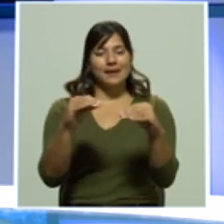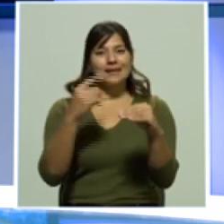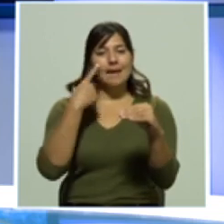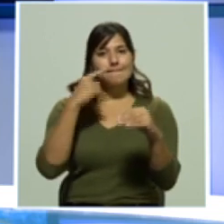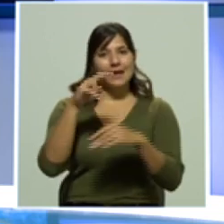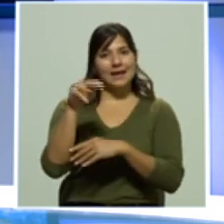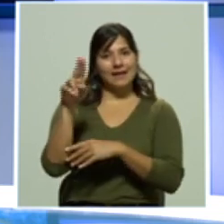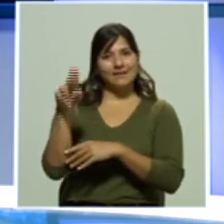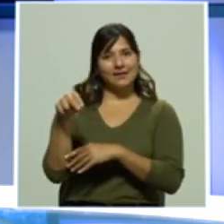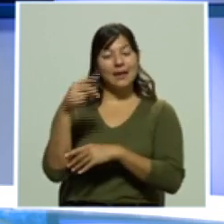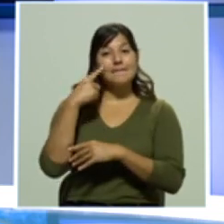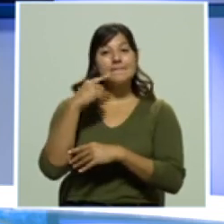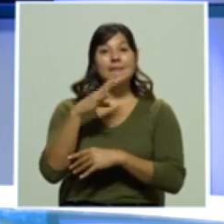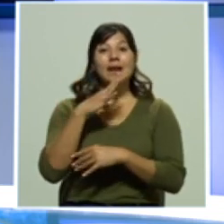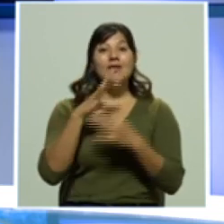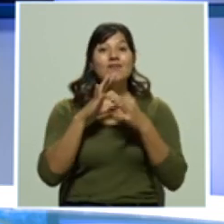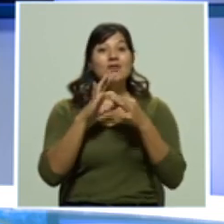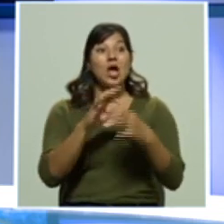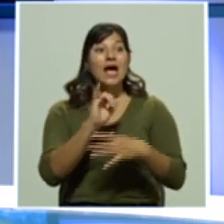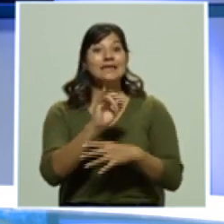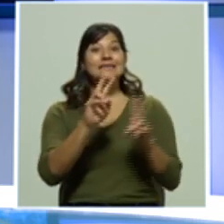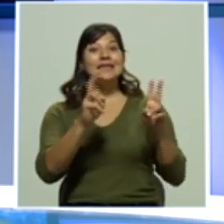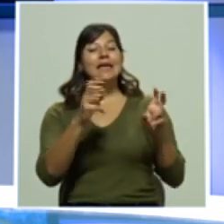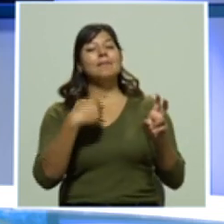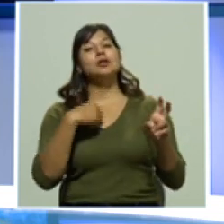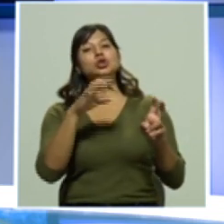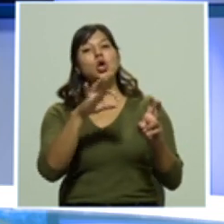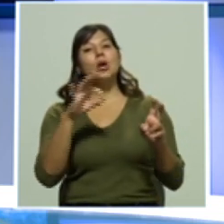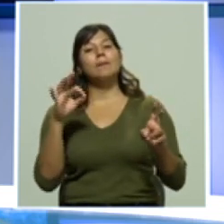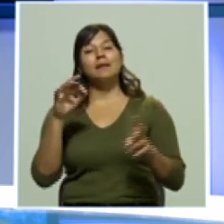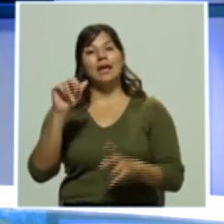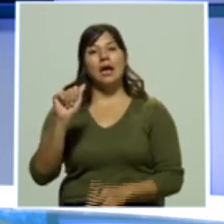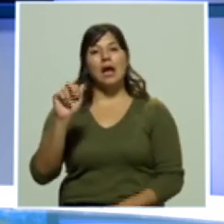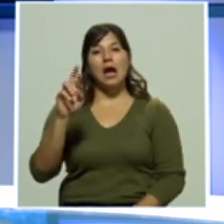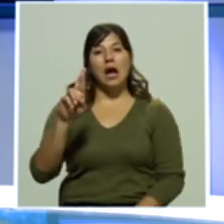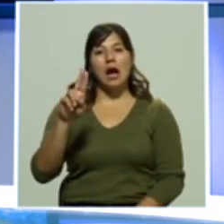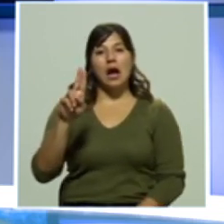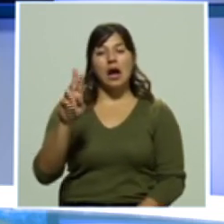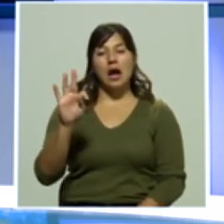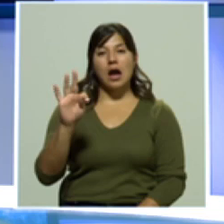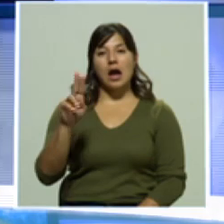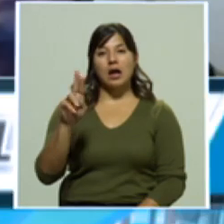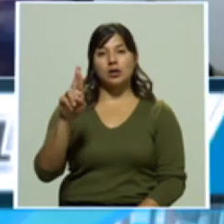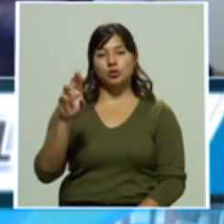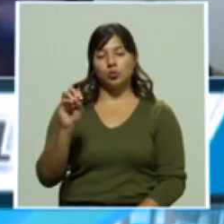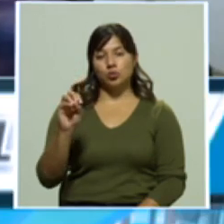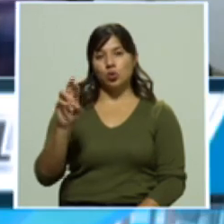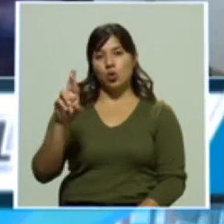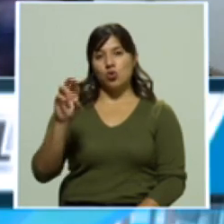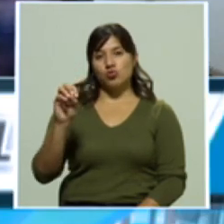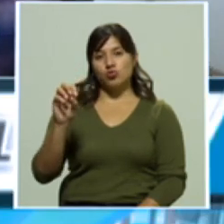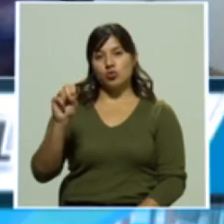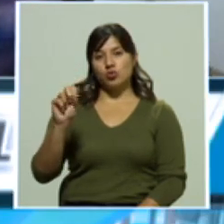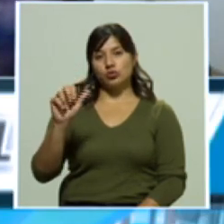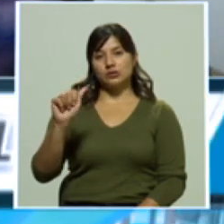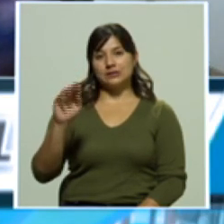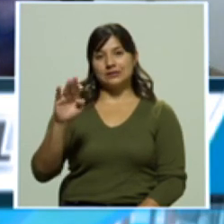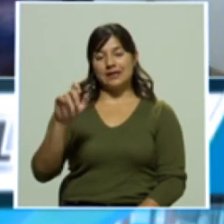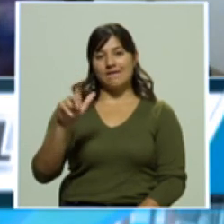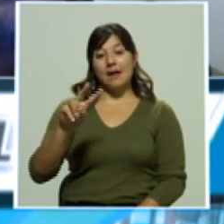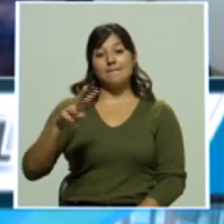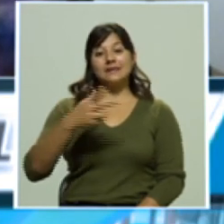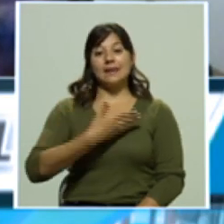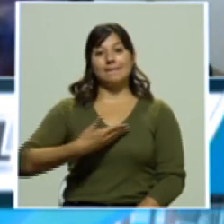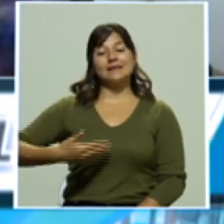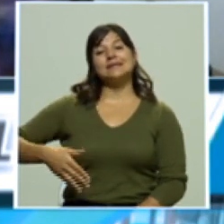conversar sobre este tema, invité esta noche a don Arturo Rosabal, vicepresidente de la Cámara de Comercio de